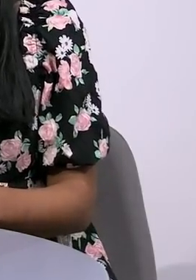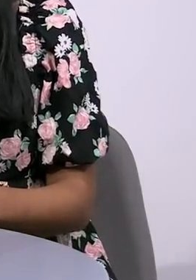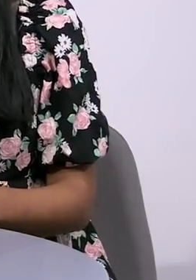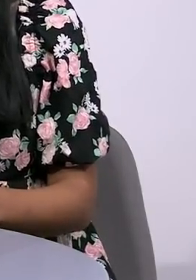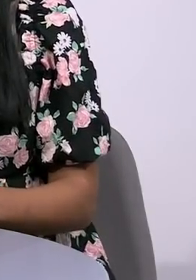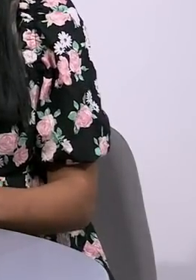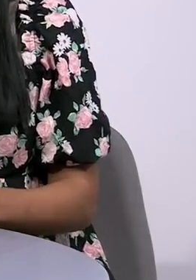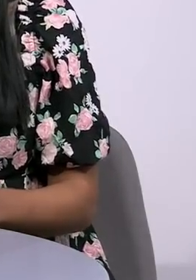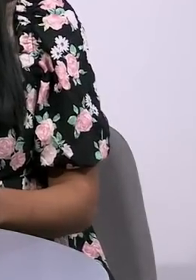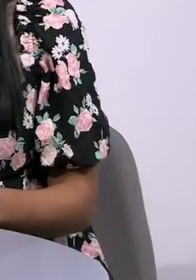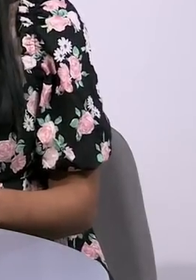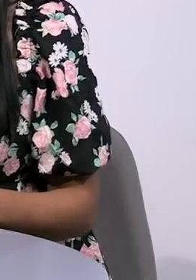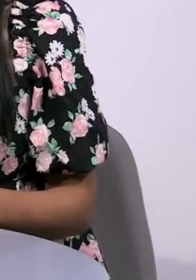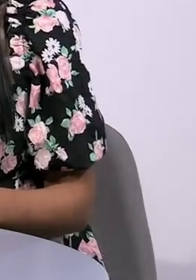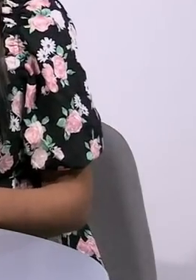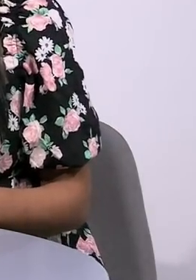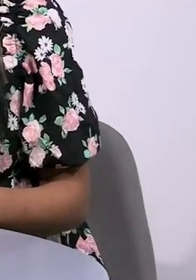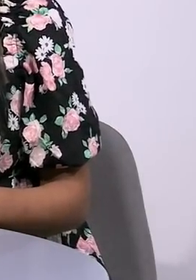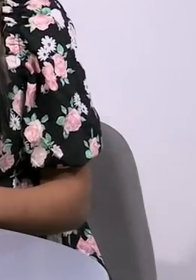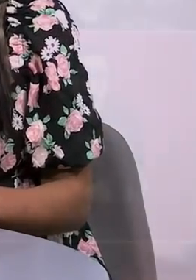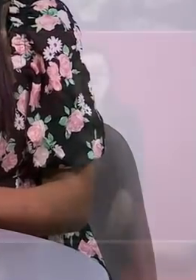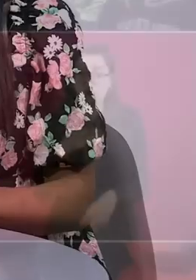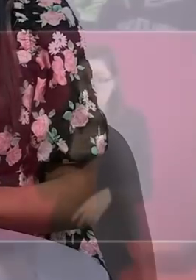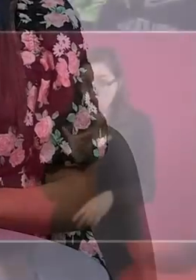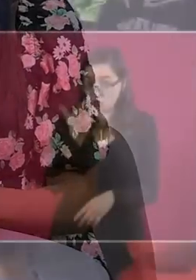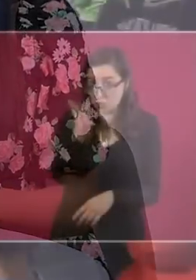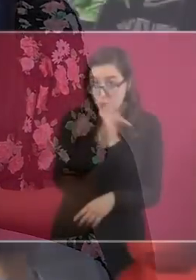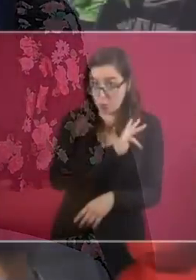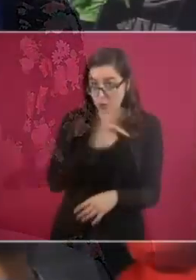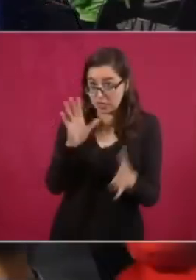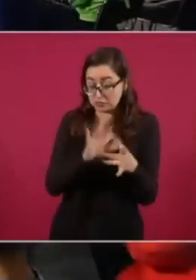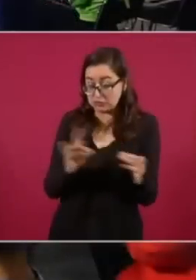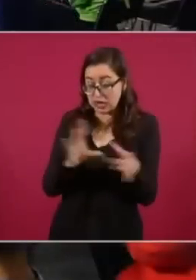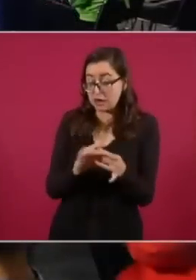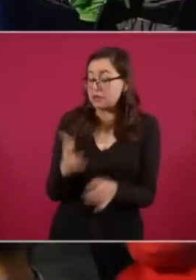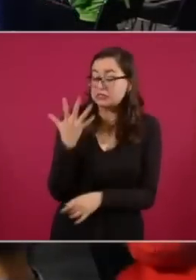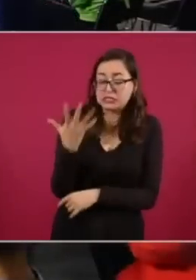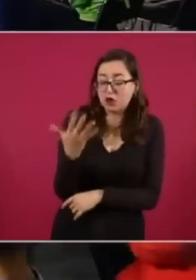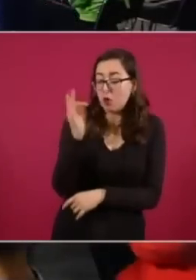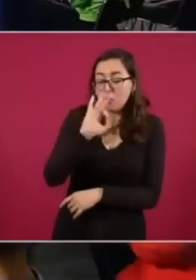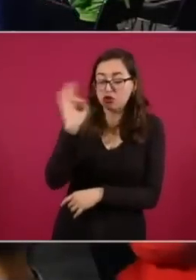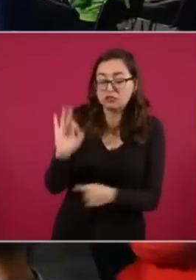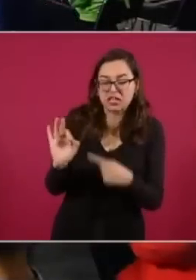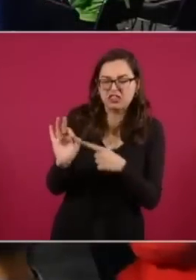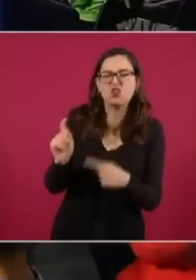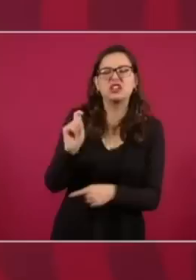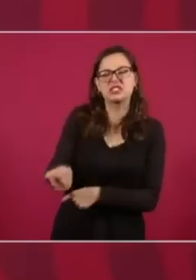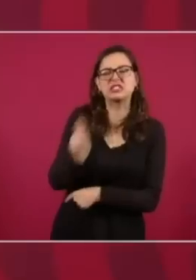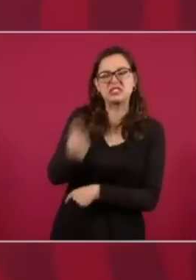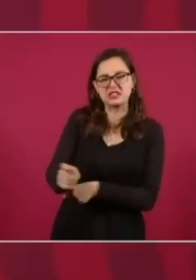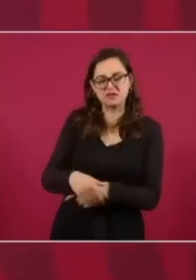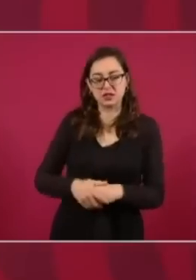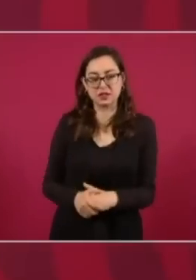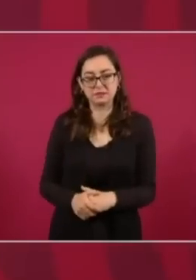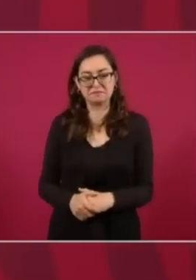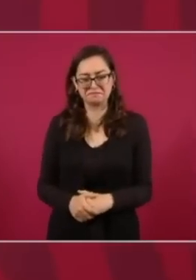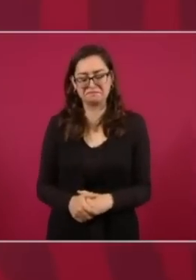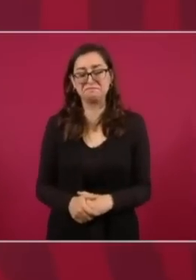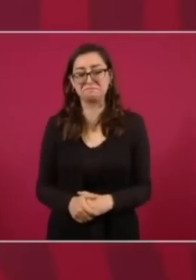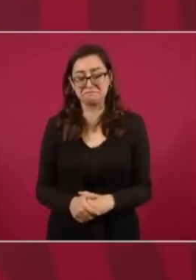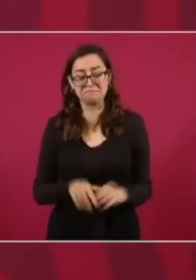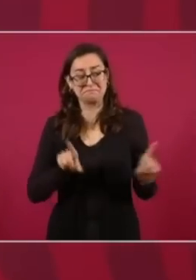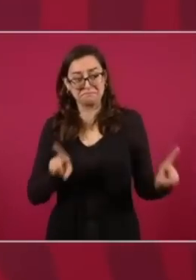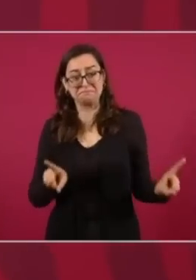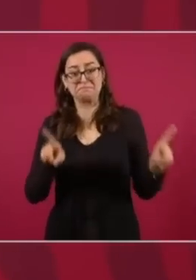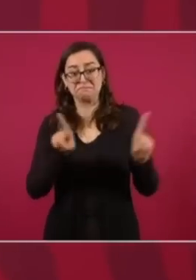comitiva estadounidense el día martes en su conferencia matutina. Dijo que fue un encuentro muy bueno y también habló que hubo